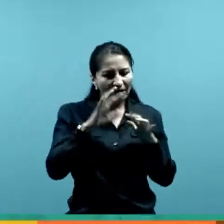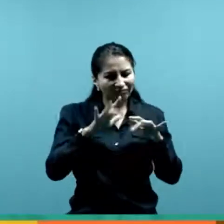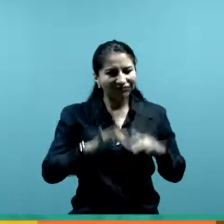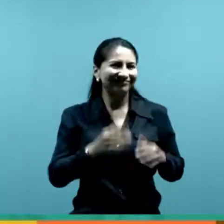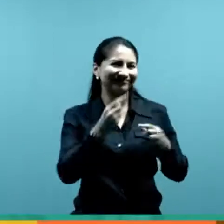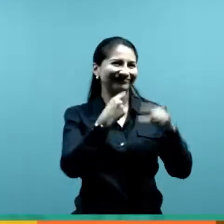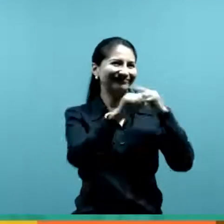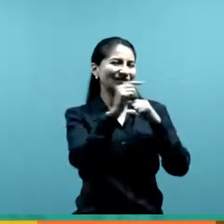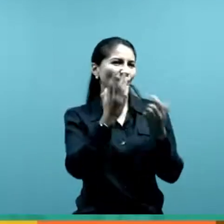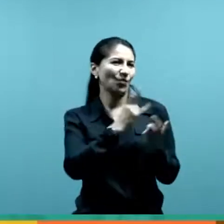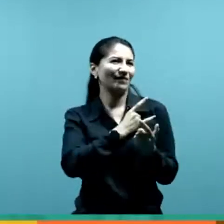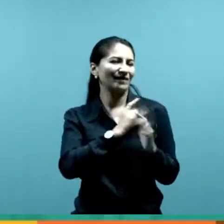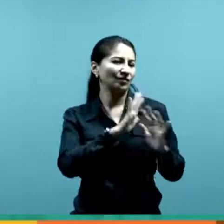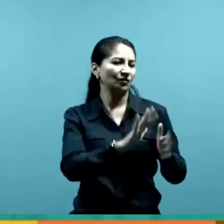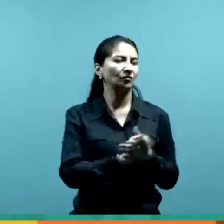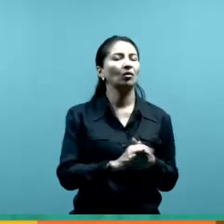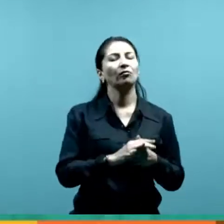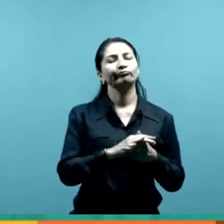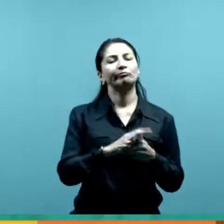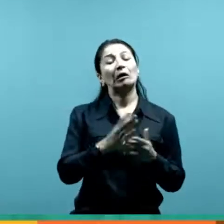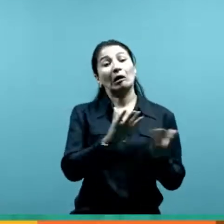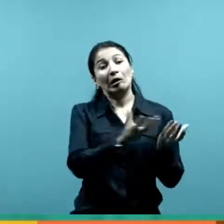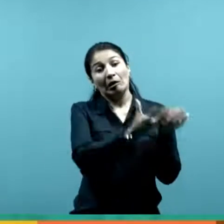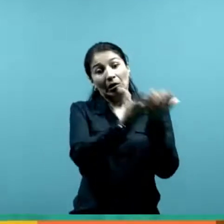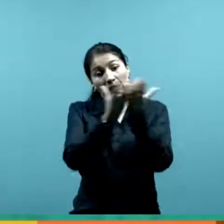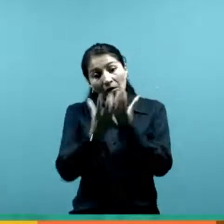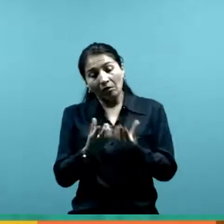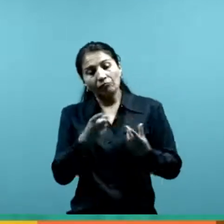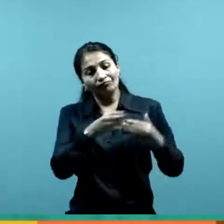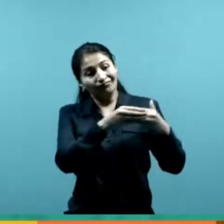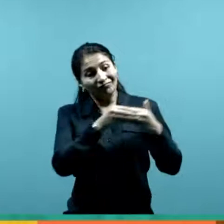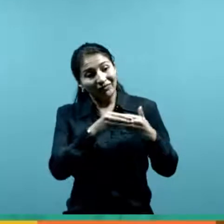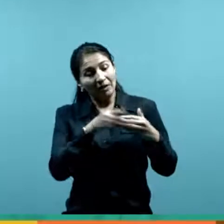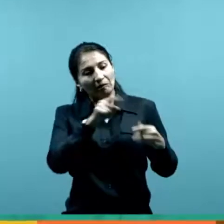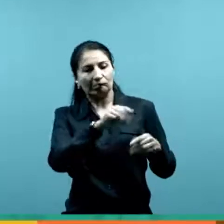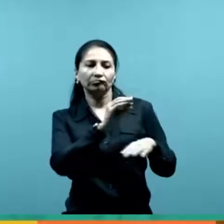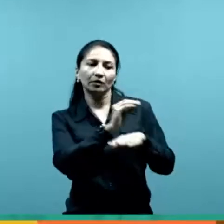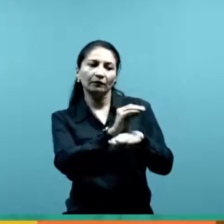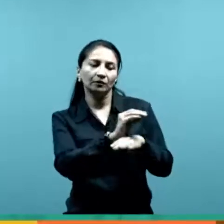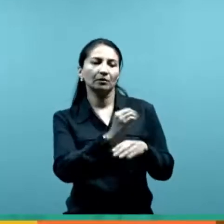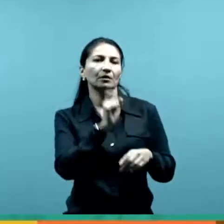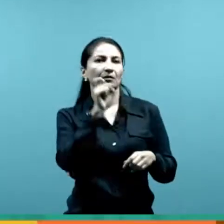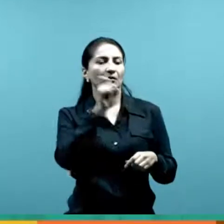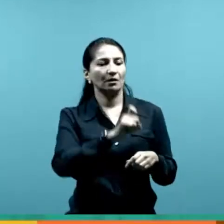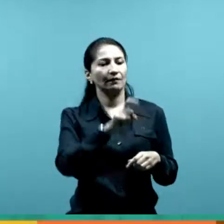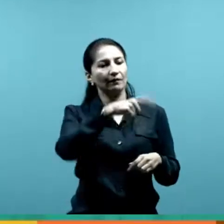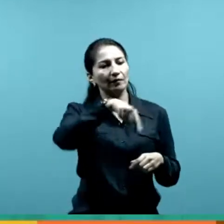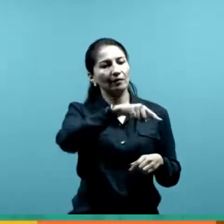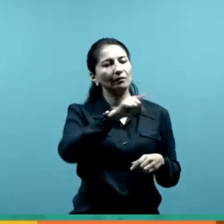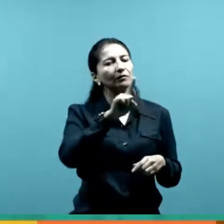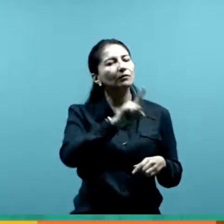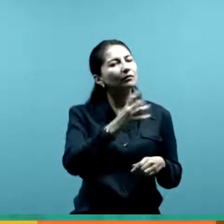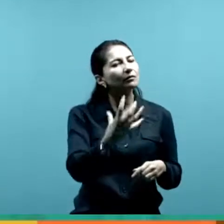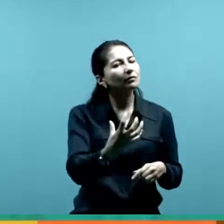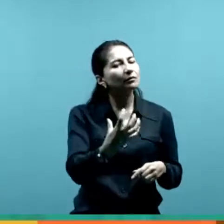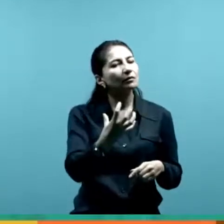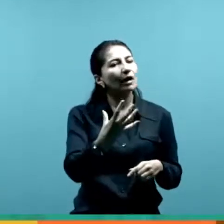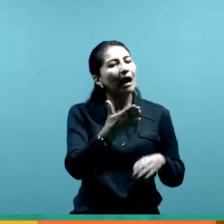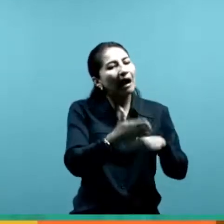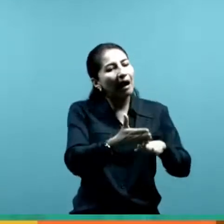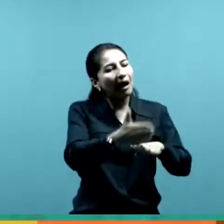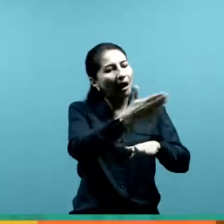los educadores y a los padres que si van a venir a visitar este monumento, dediquen tiempo antes de la visita